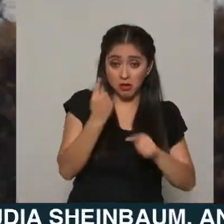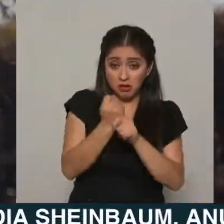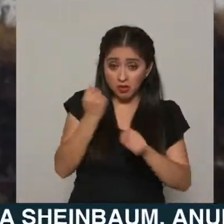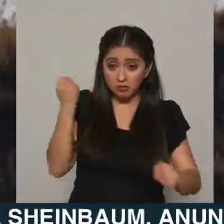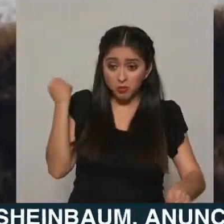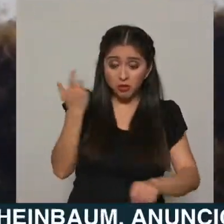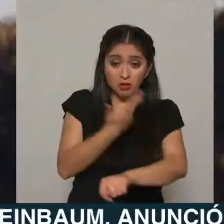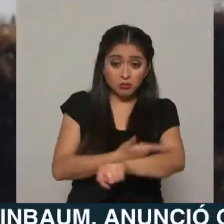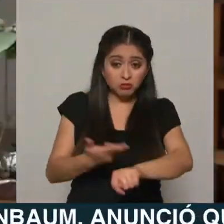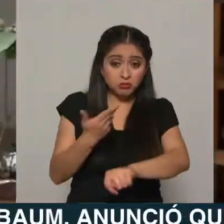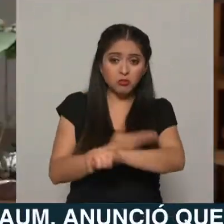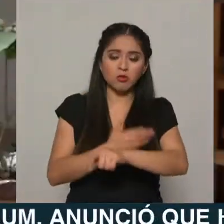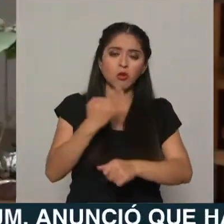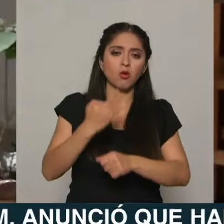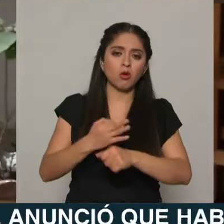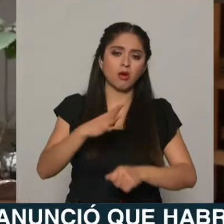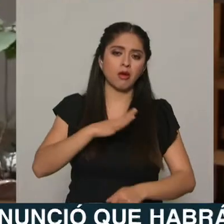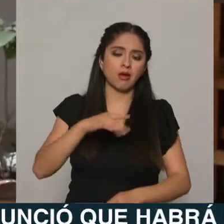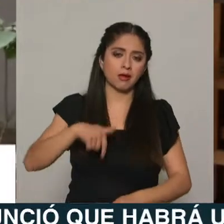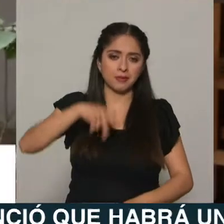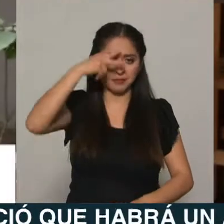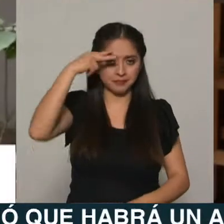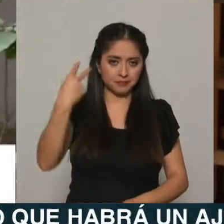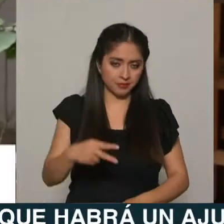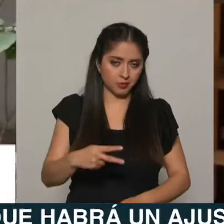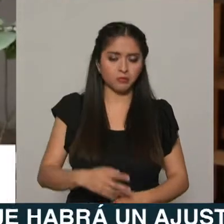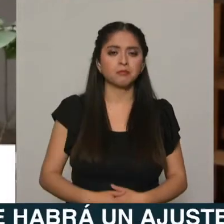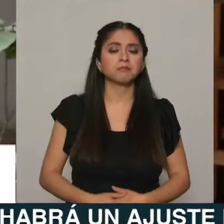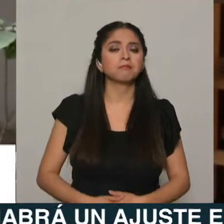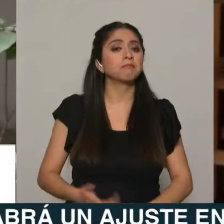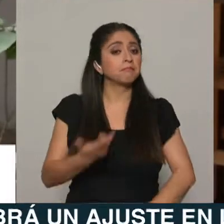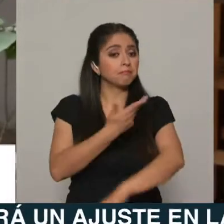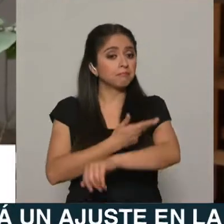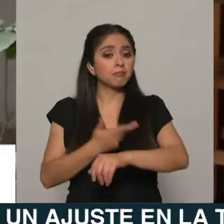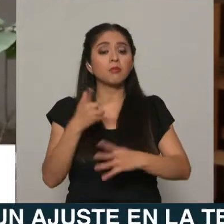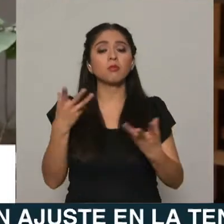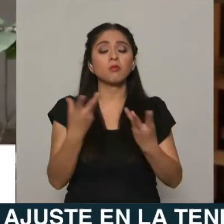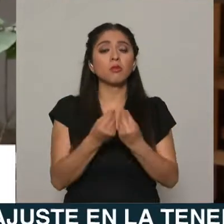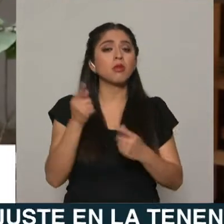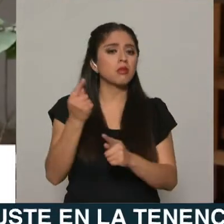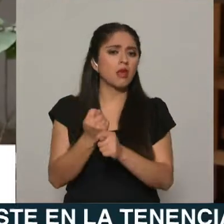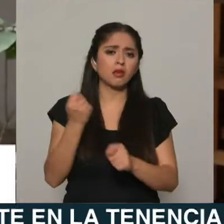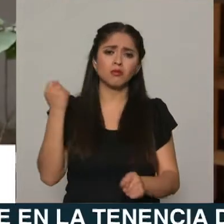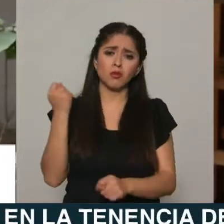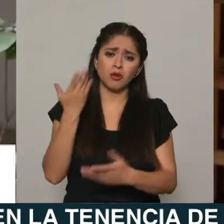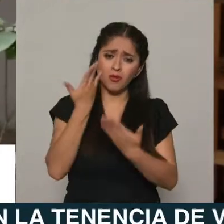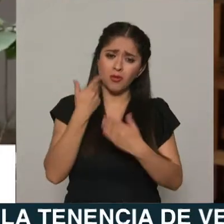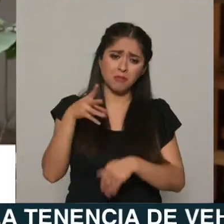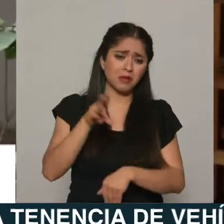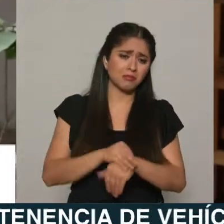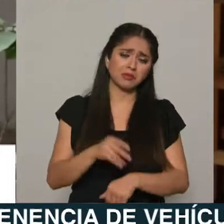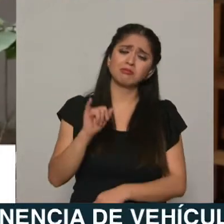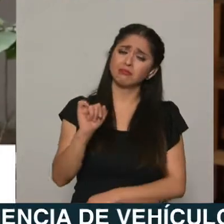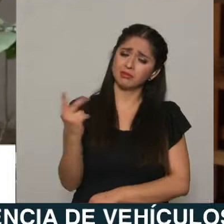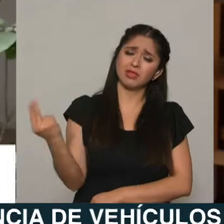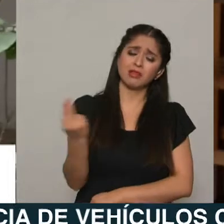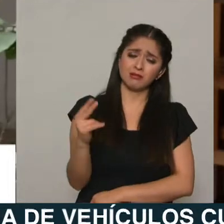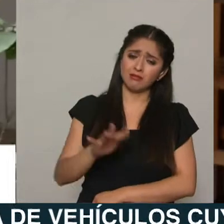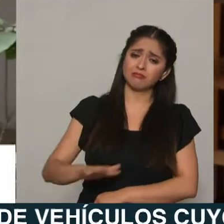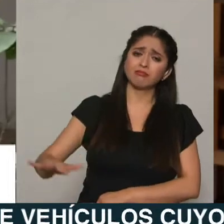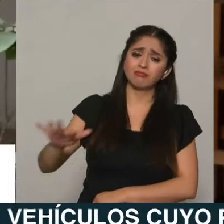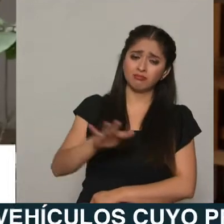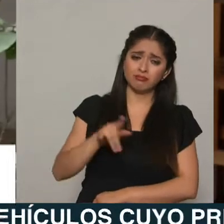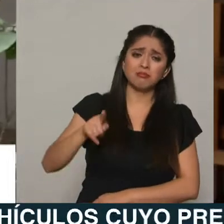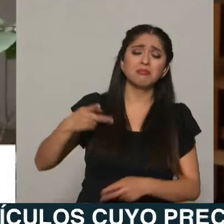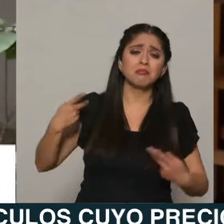irregular es una realidad. El transporte irregular es necesario completamente, o sea, es una necesidad que va a satisfacer las necesidades